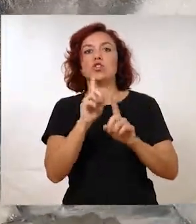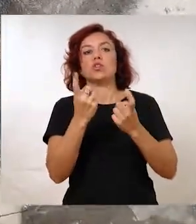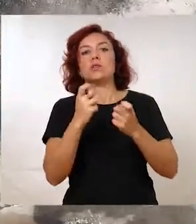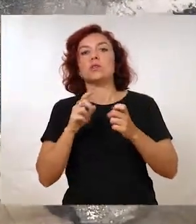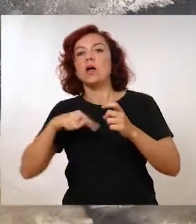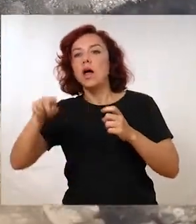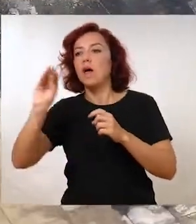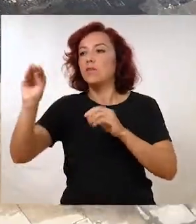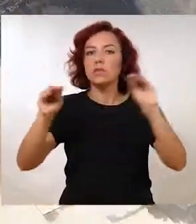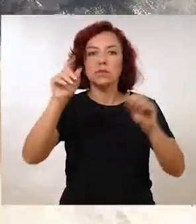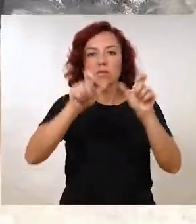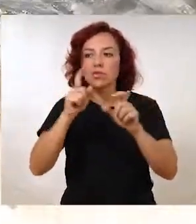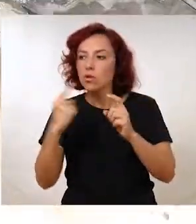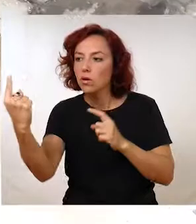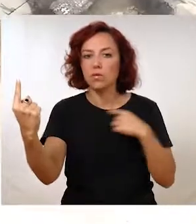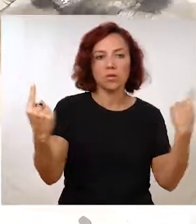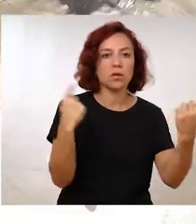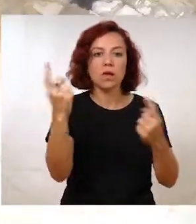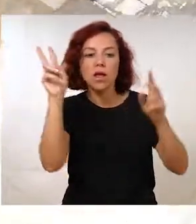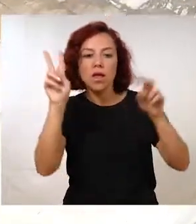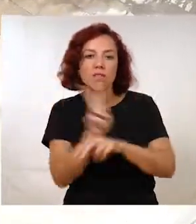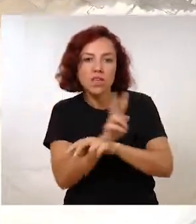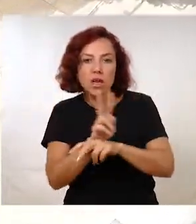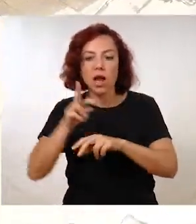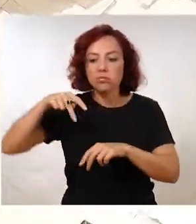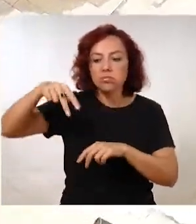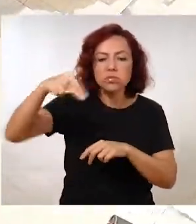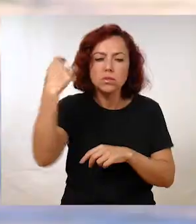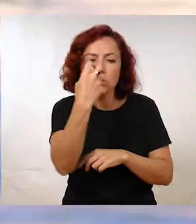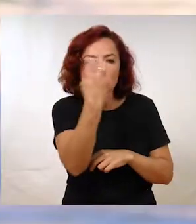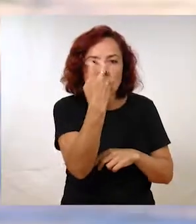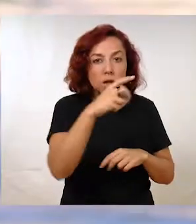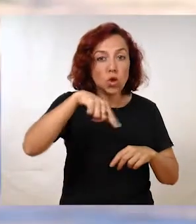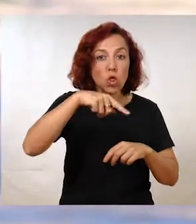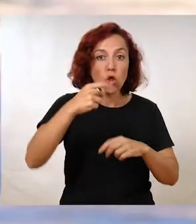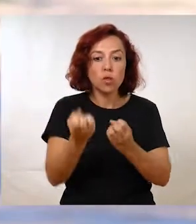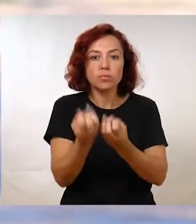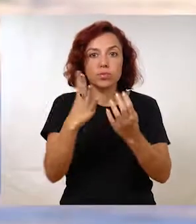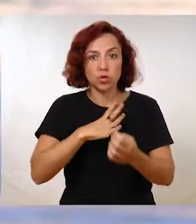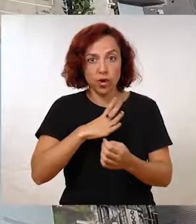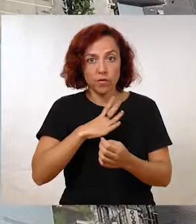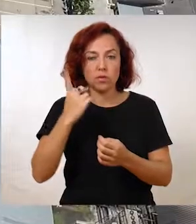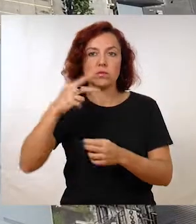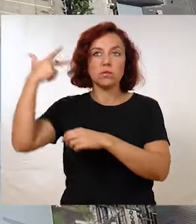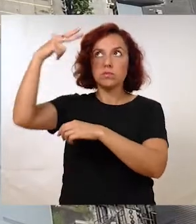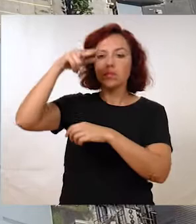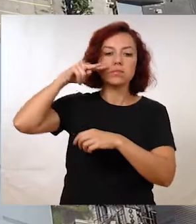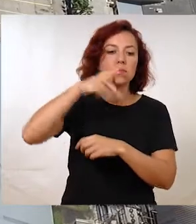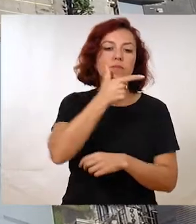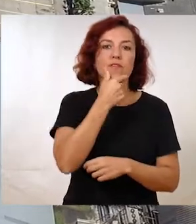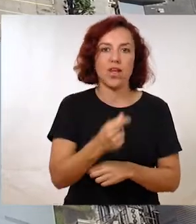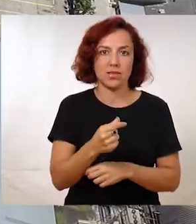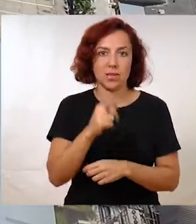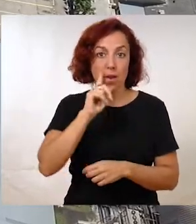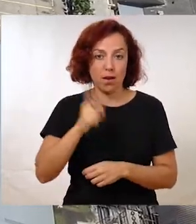de andar repartiendo, digamos, de alguna manera personal de bomberos a pie, buscando esos focos, que con la ayuda del dron es bastante más rápido